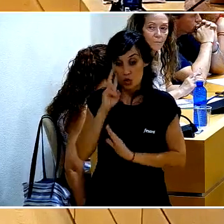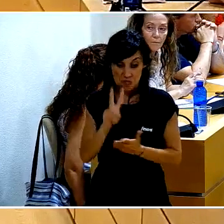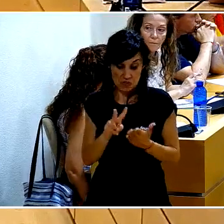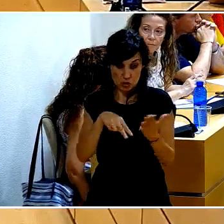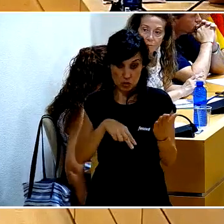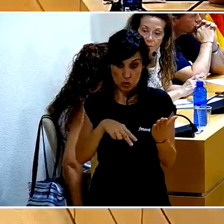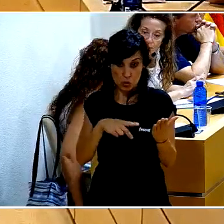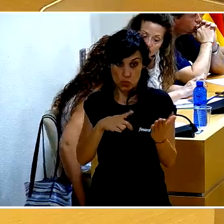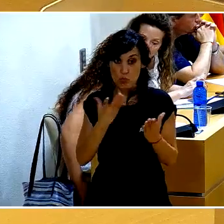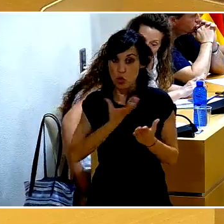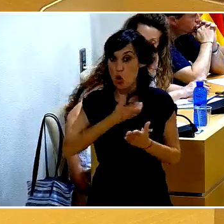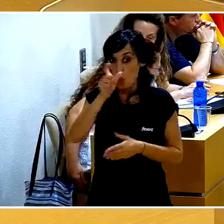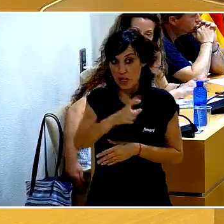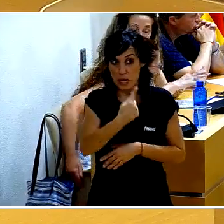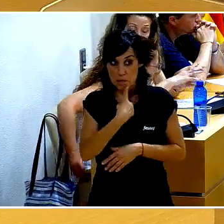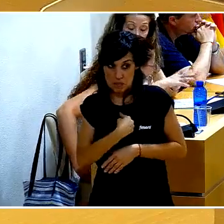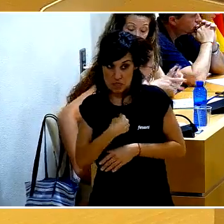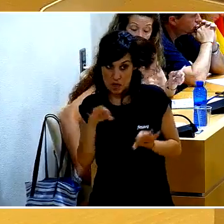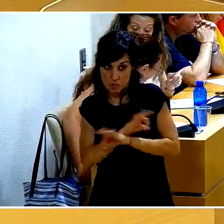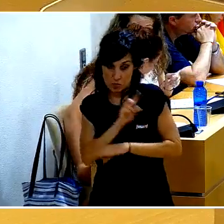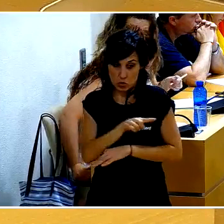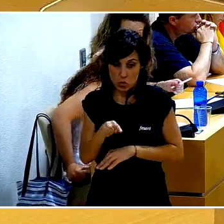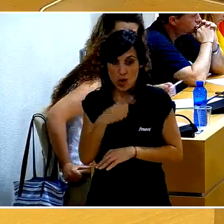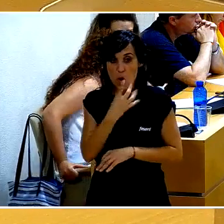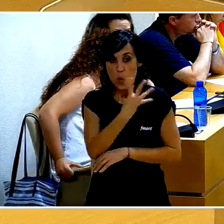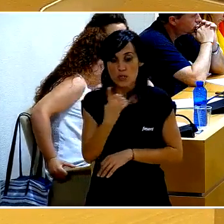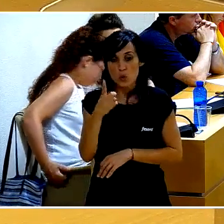y que me corrija la concejala si me equivoco, hay